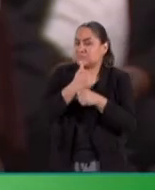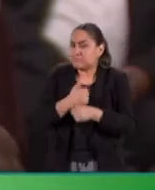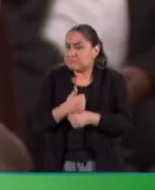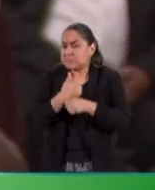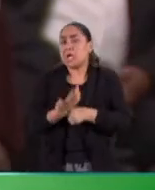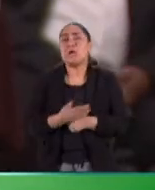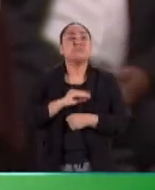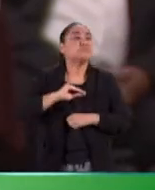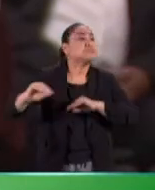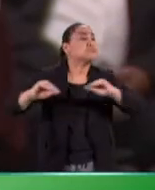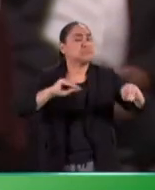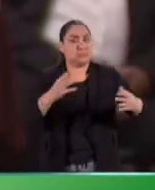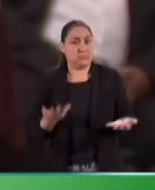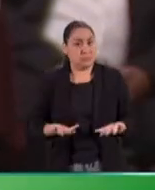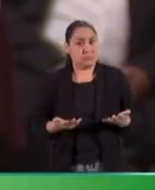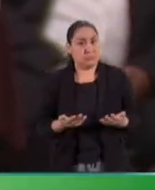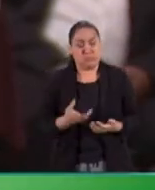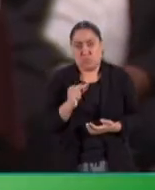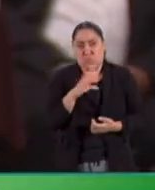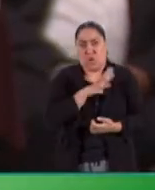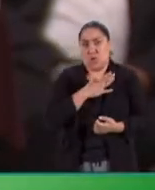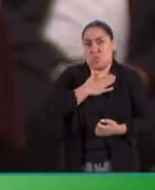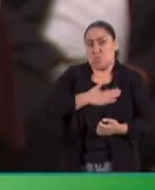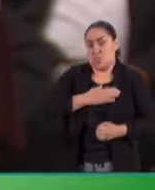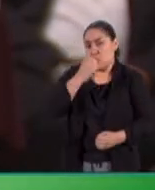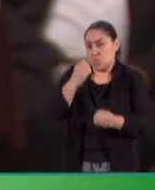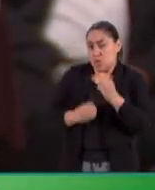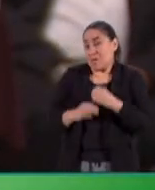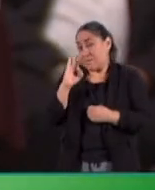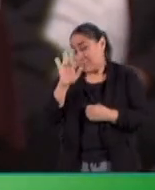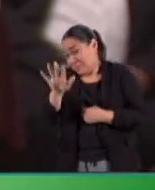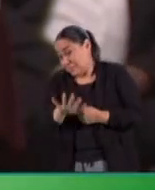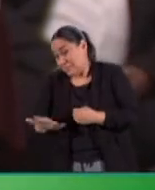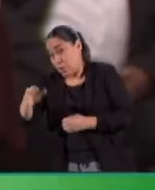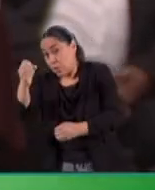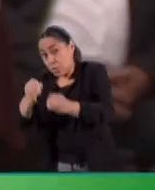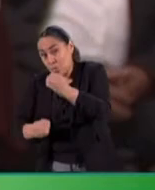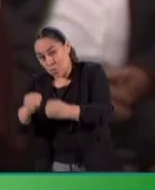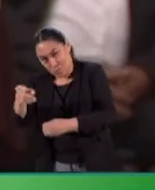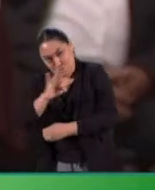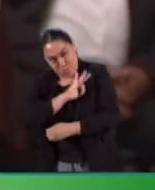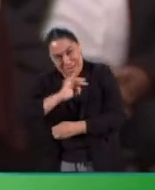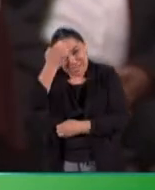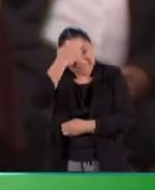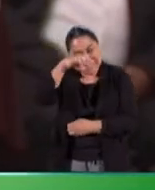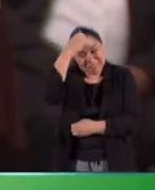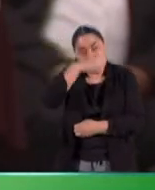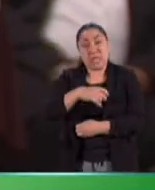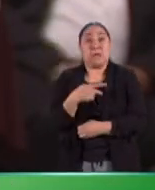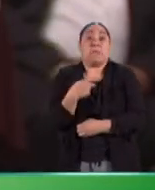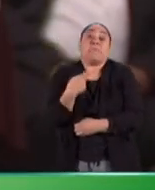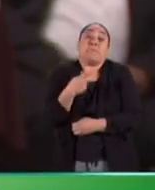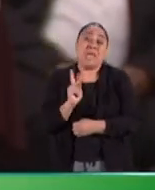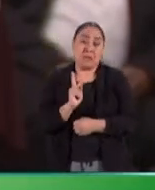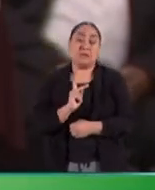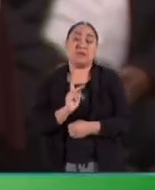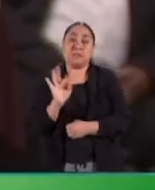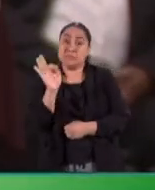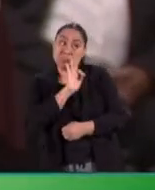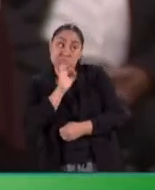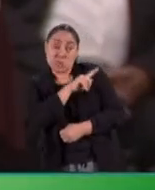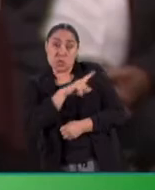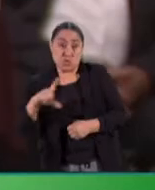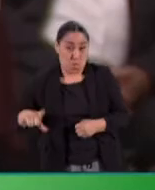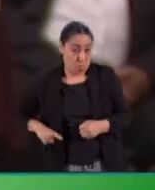ignorado que no podemos tener justicia sin un aparato judicial fuerte y capacitado Pero el hecho de que el